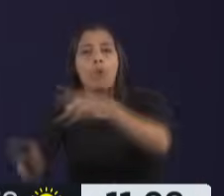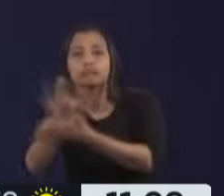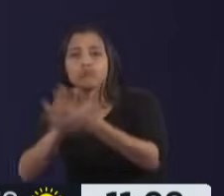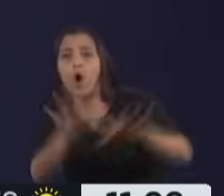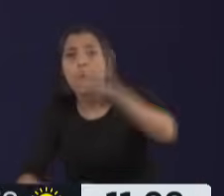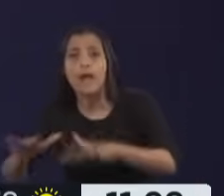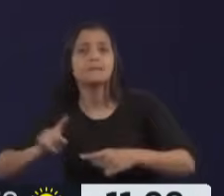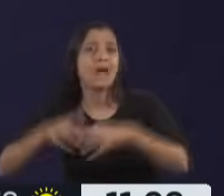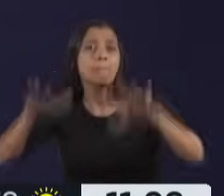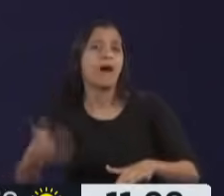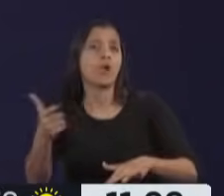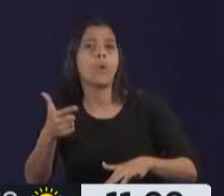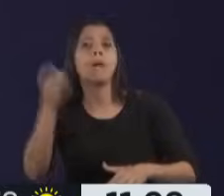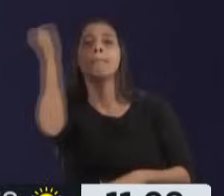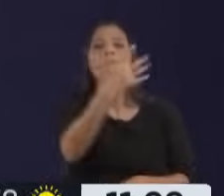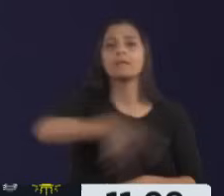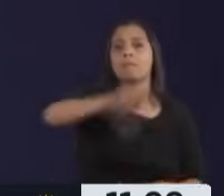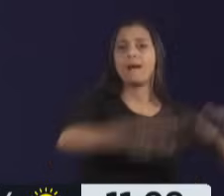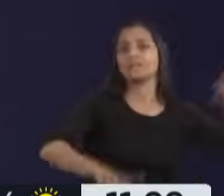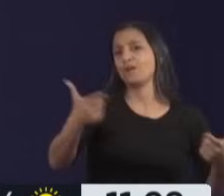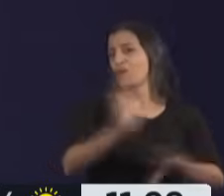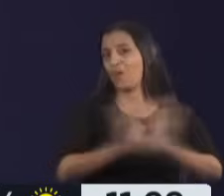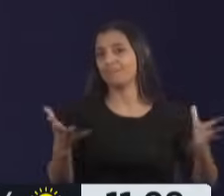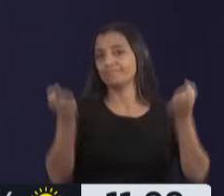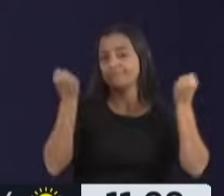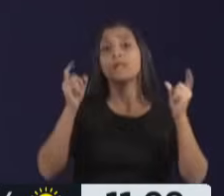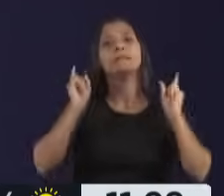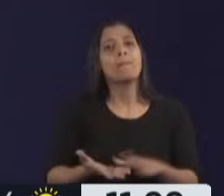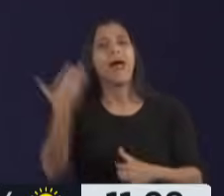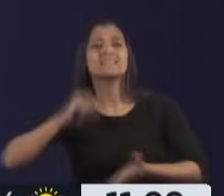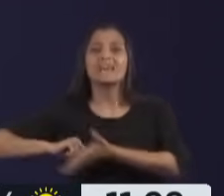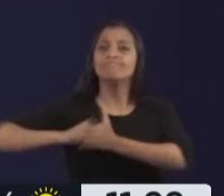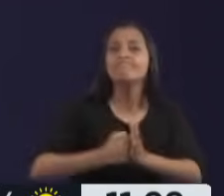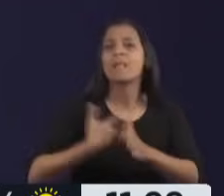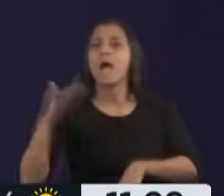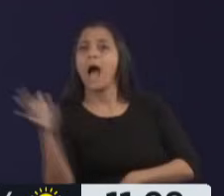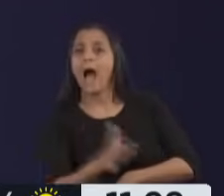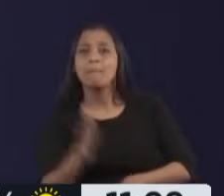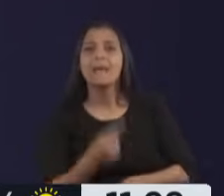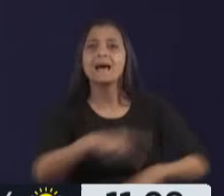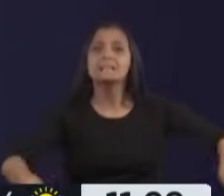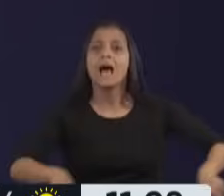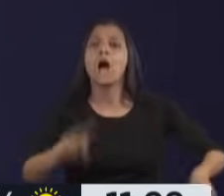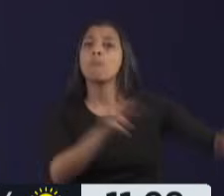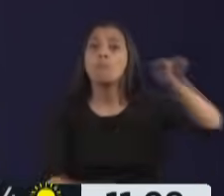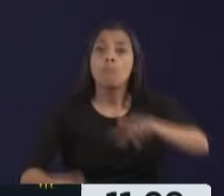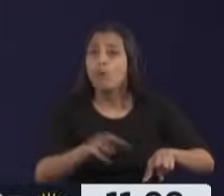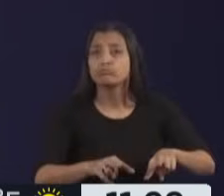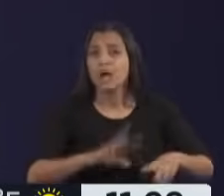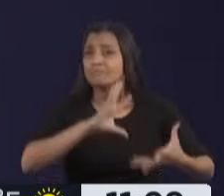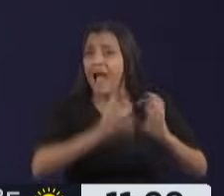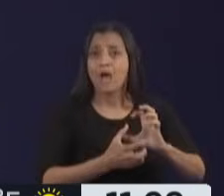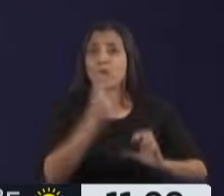absolutamente a nadie y necesitan, como también comenté ayer, del apriete y la amenaza para intentar arruinarle el